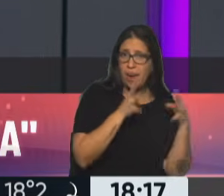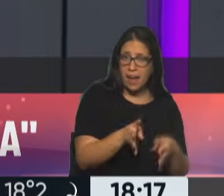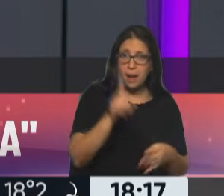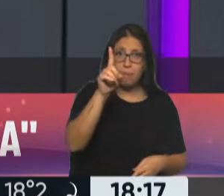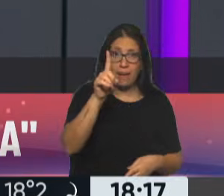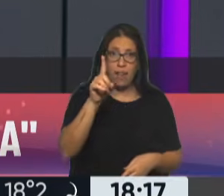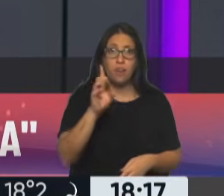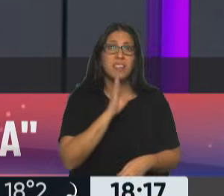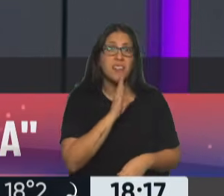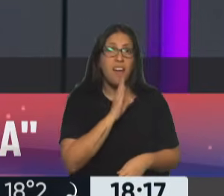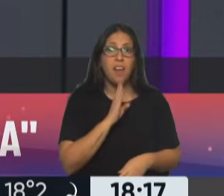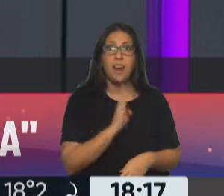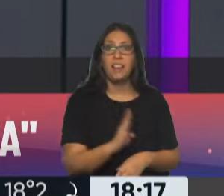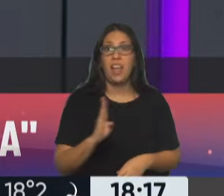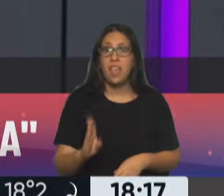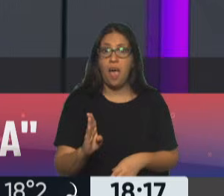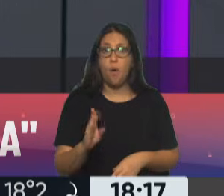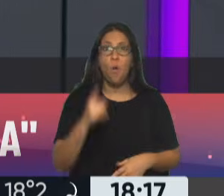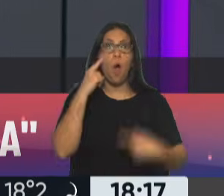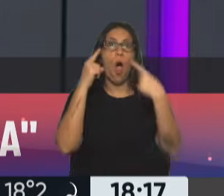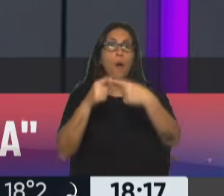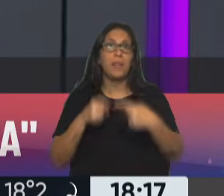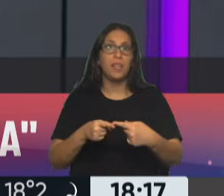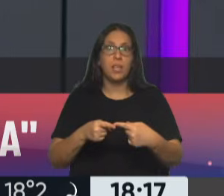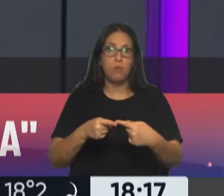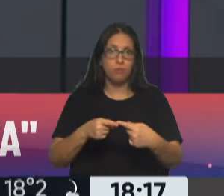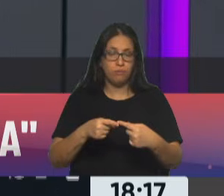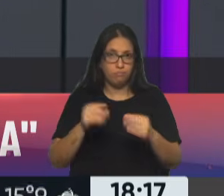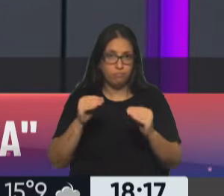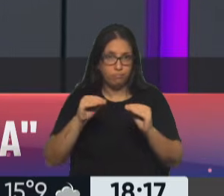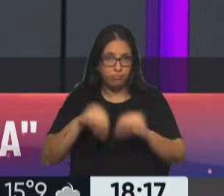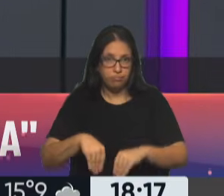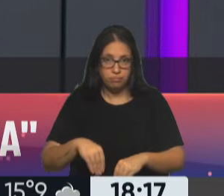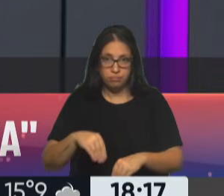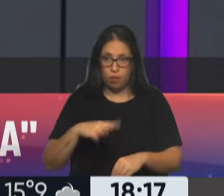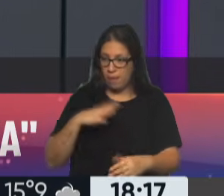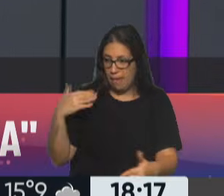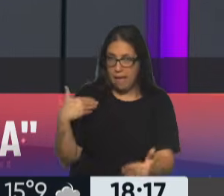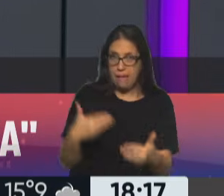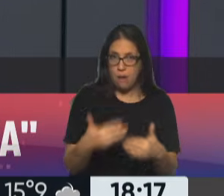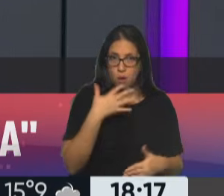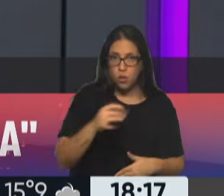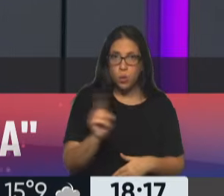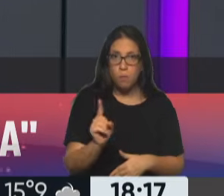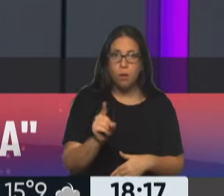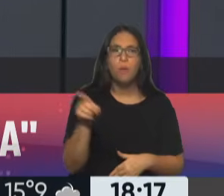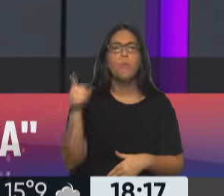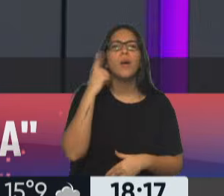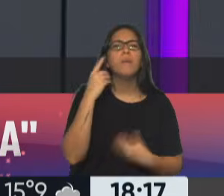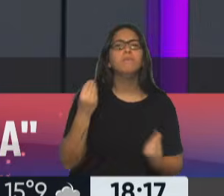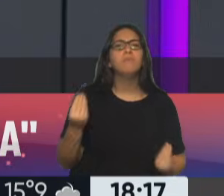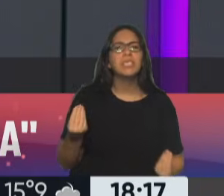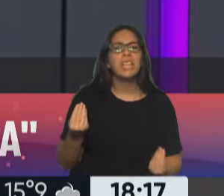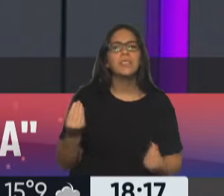Netanyahu con objetivos que se habían puesto cuando comenzaron la guerra que tampoco, digamos, se cumplieron. ¿Cómo crees que se está manejando justamente